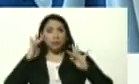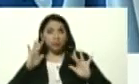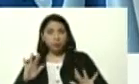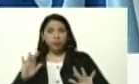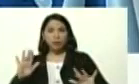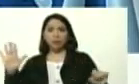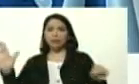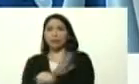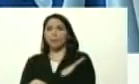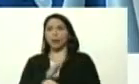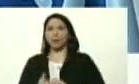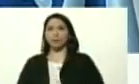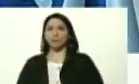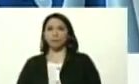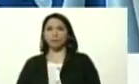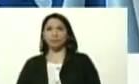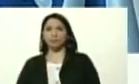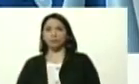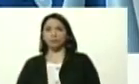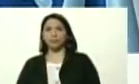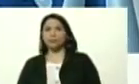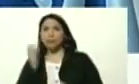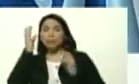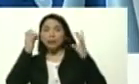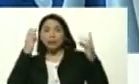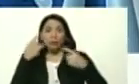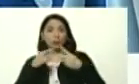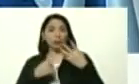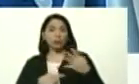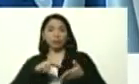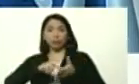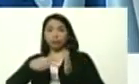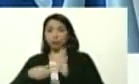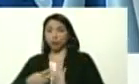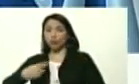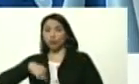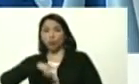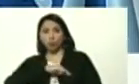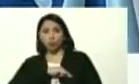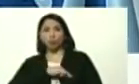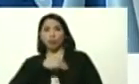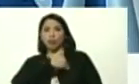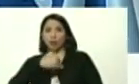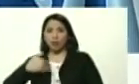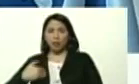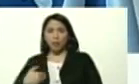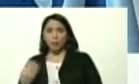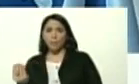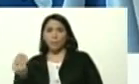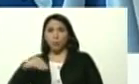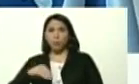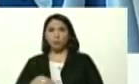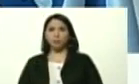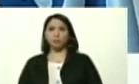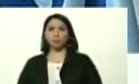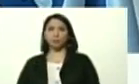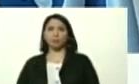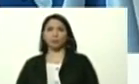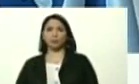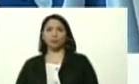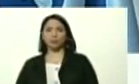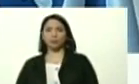punible. En tal sentido, nosotros queremos agregar que